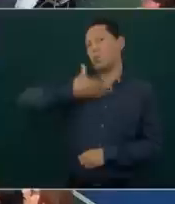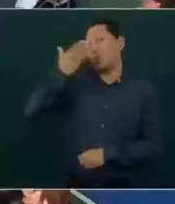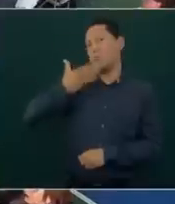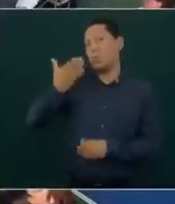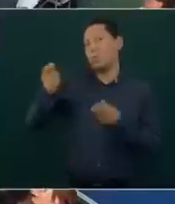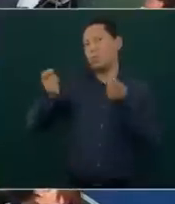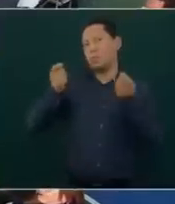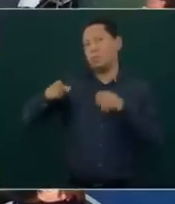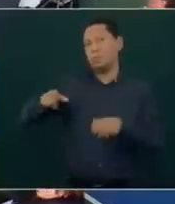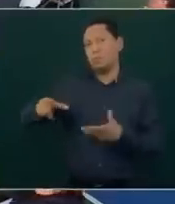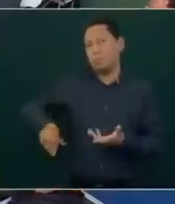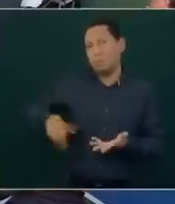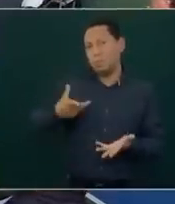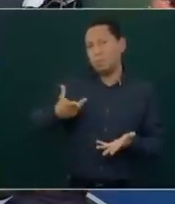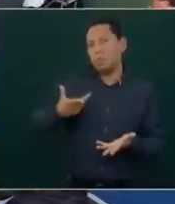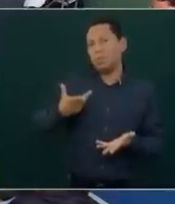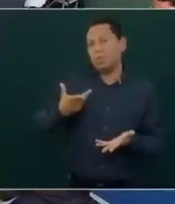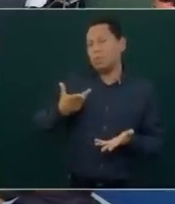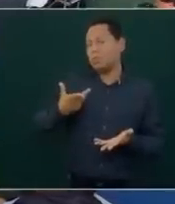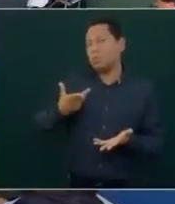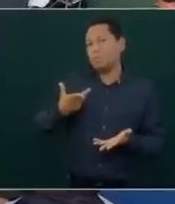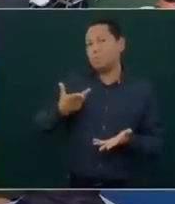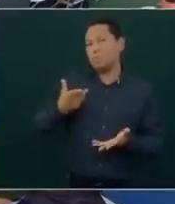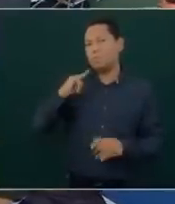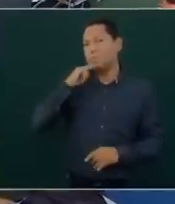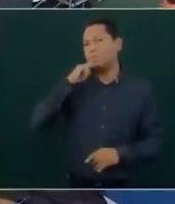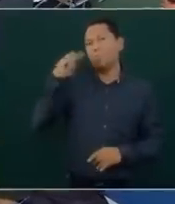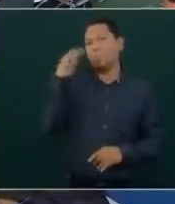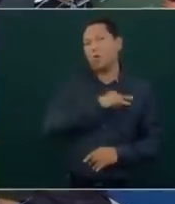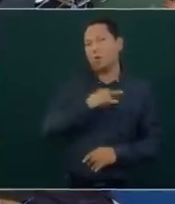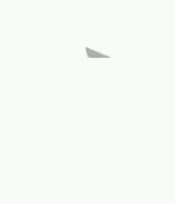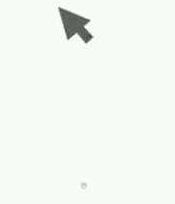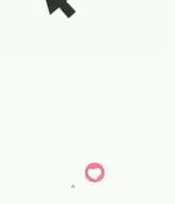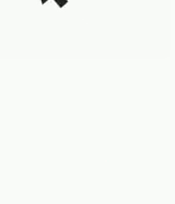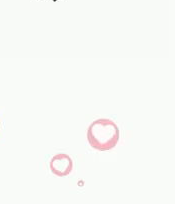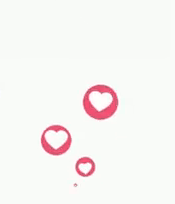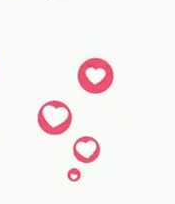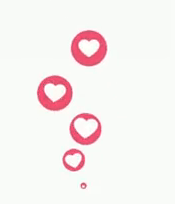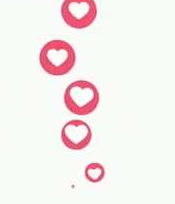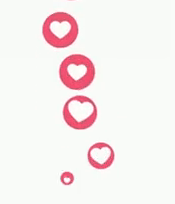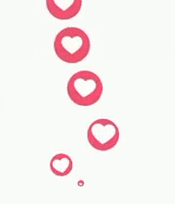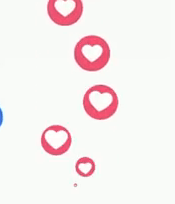conservadores. Su verdadera doctrina es la hipocresía, dirían.